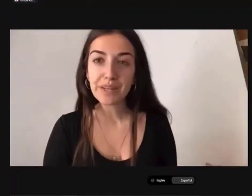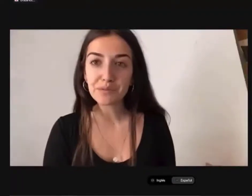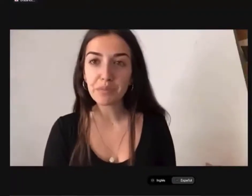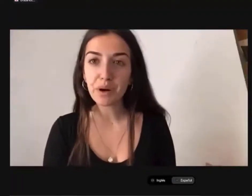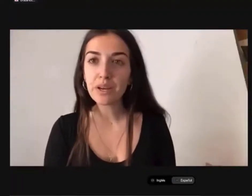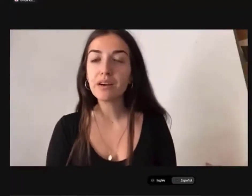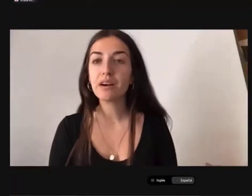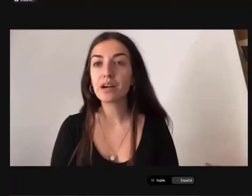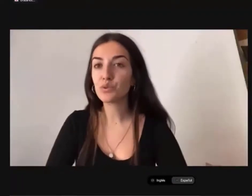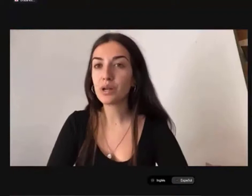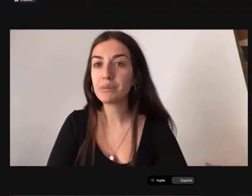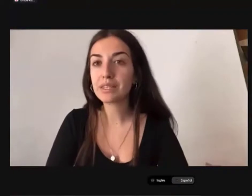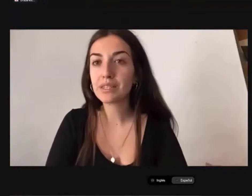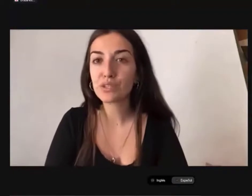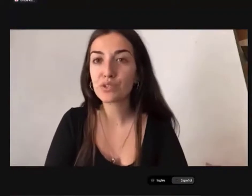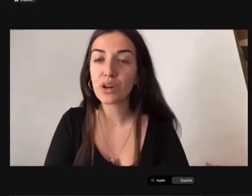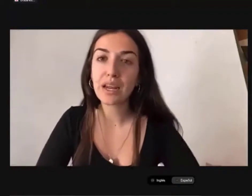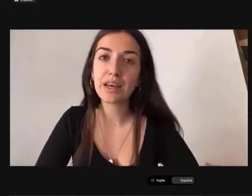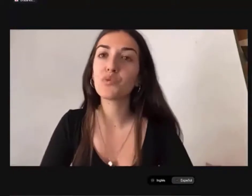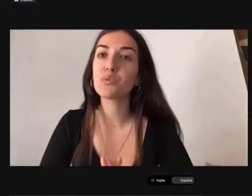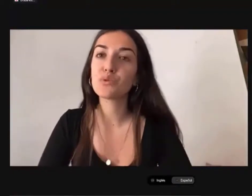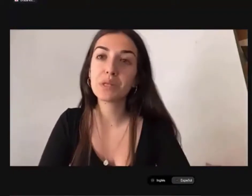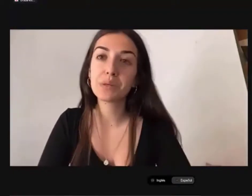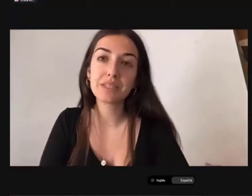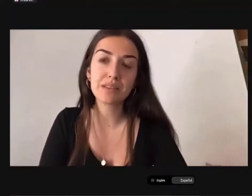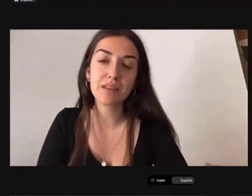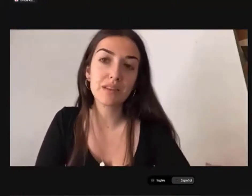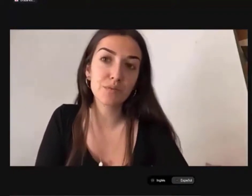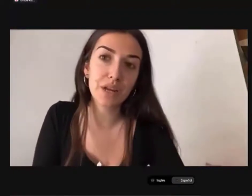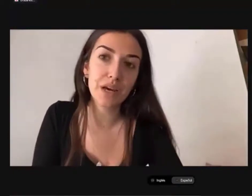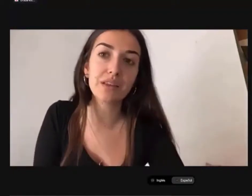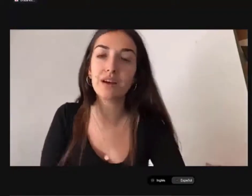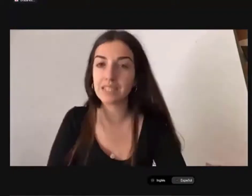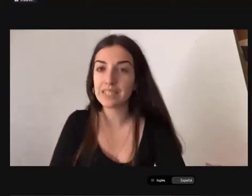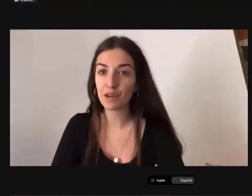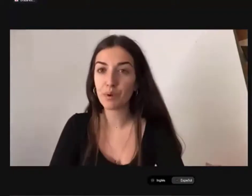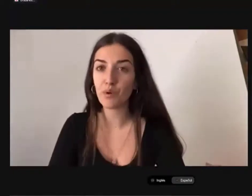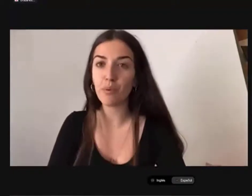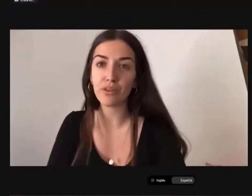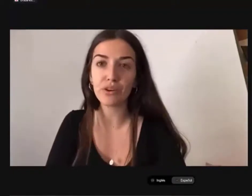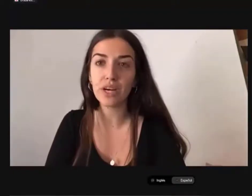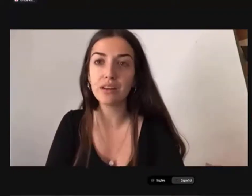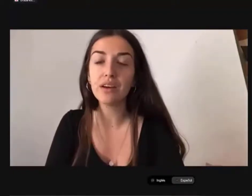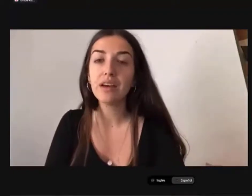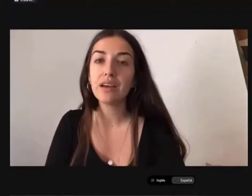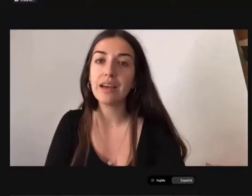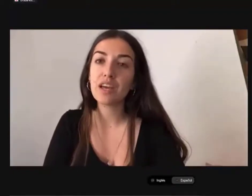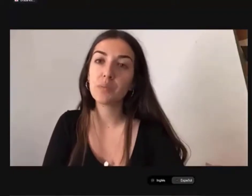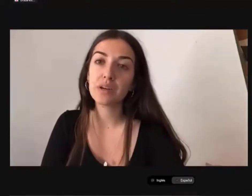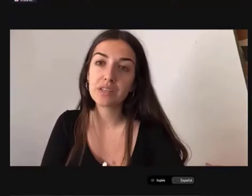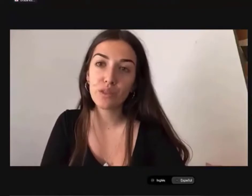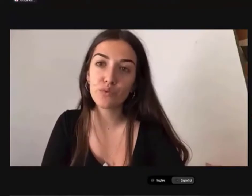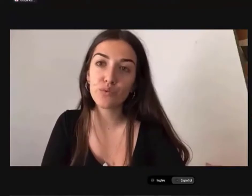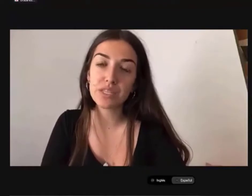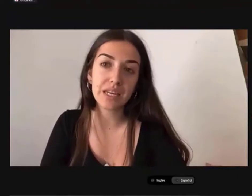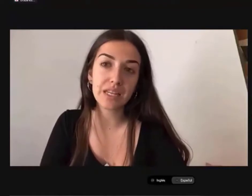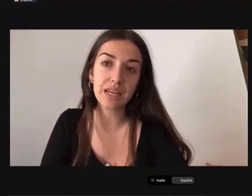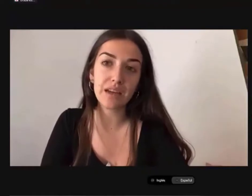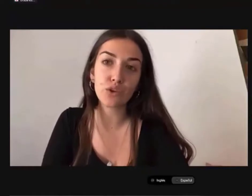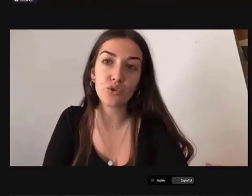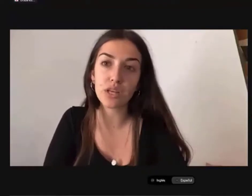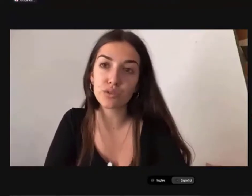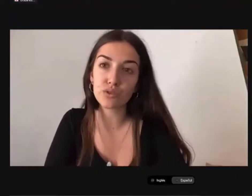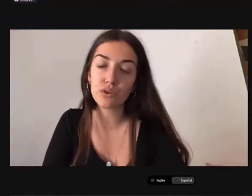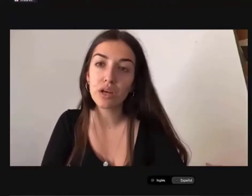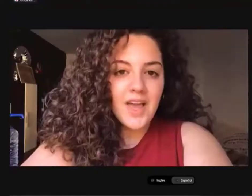mi nombre es Paula, actualmente estoy realizando mis últimas estancias prácticas de terapia ocupacional. El año pasado fui